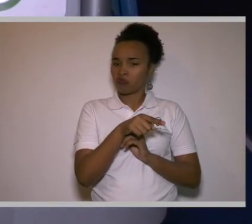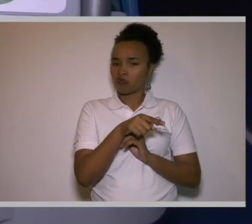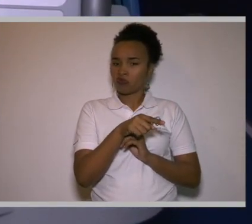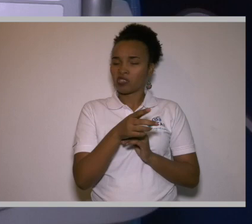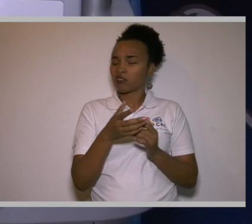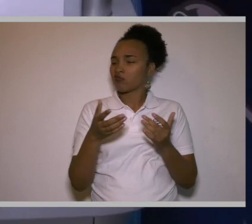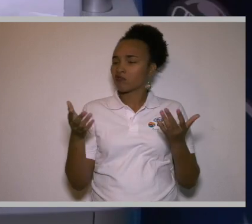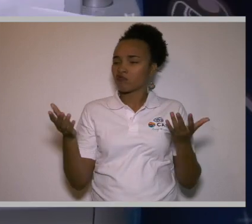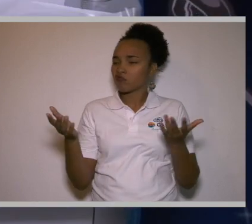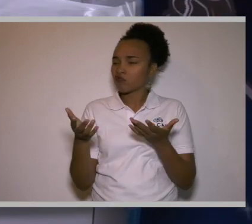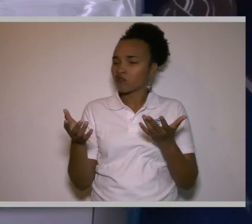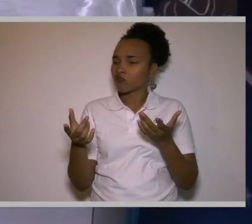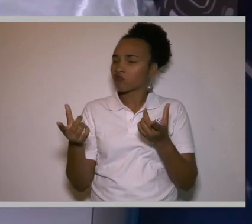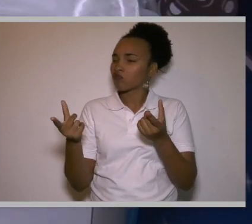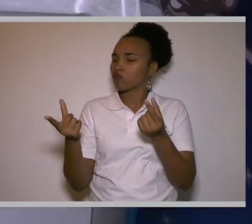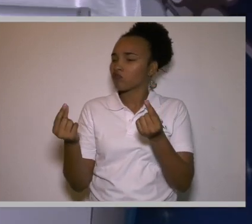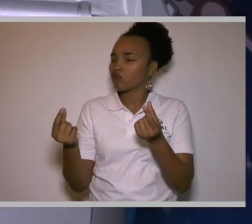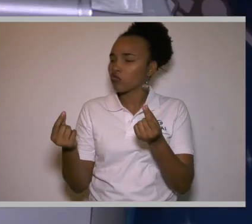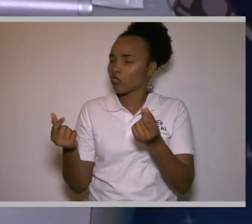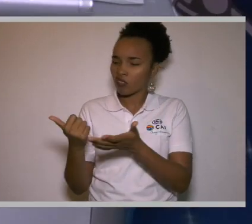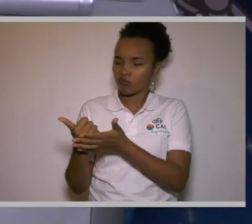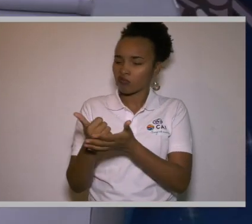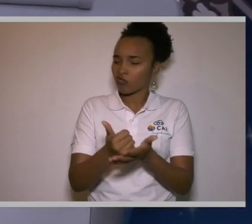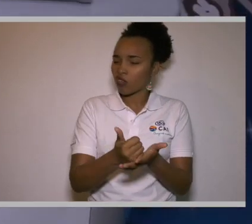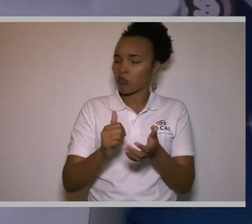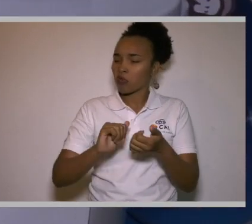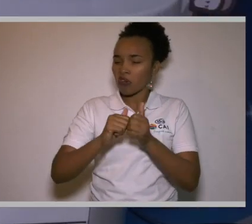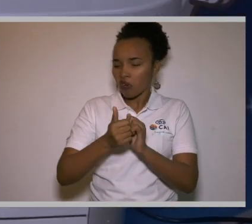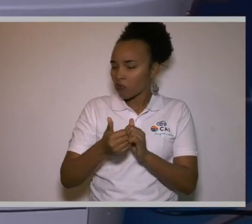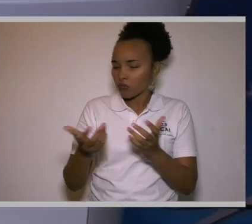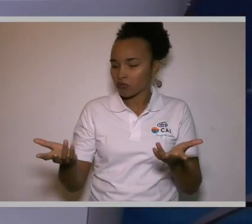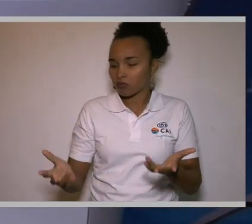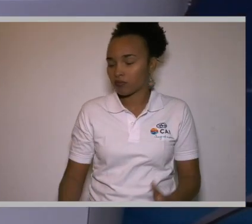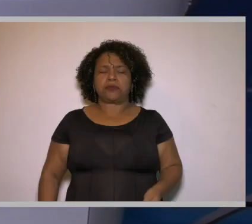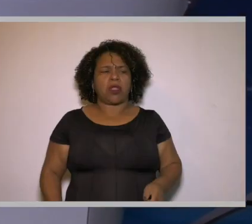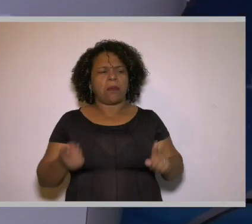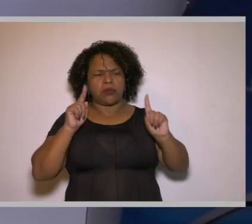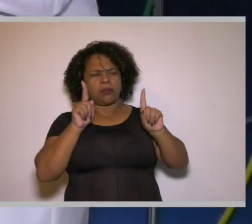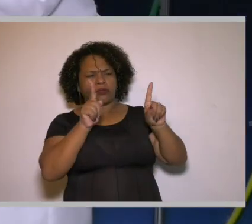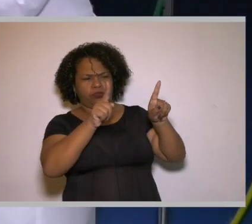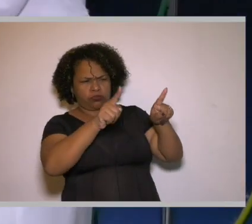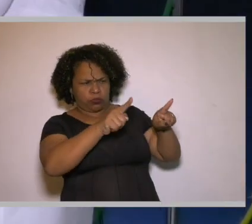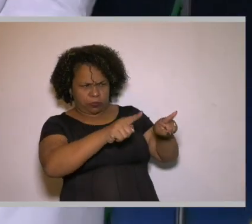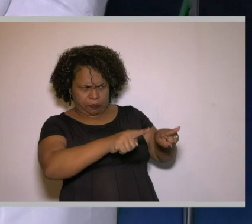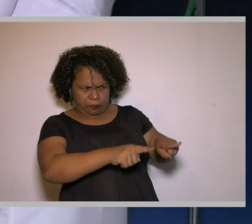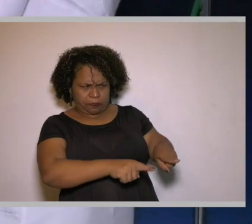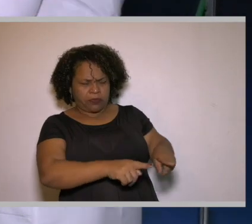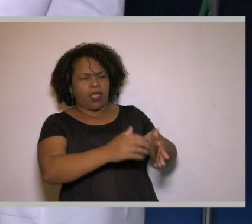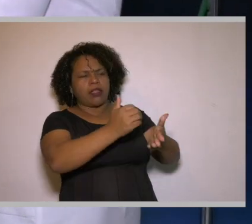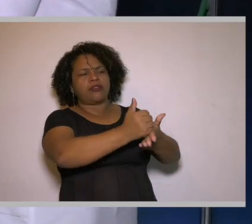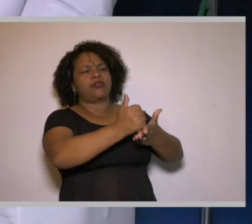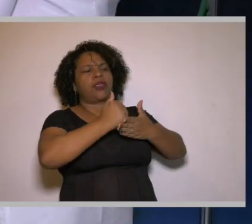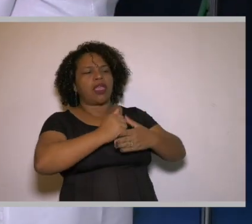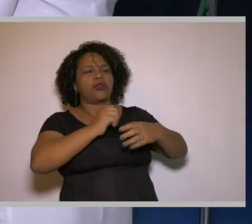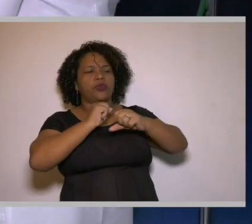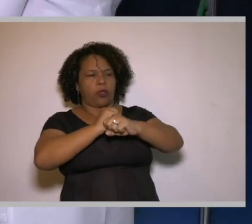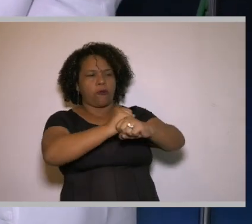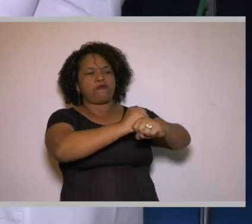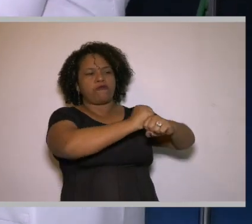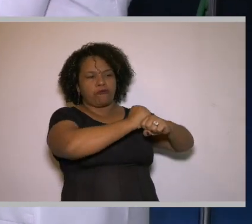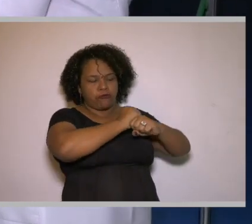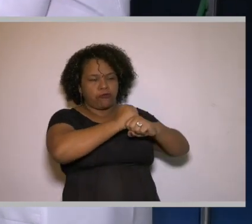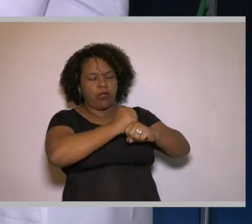mascarilla, esta Exacto. cánula y esas cosas. Exacto. Vemos este equipo, que es nuestra alma de seguridad, donde tiene